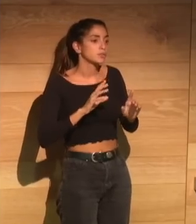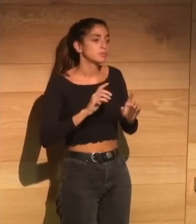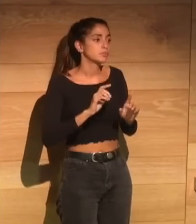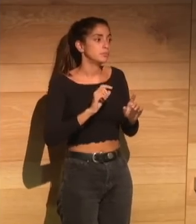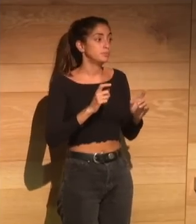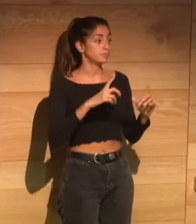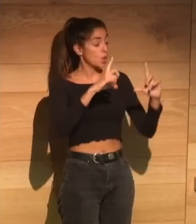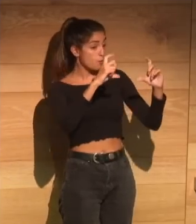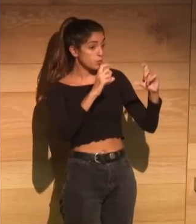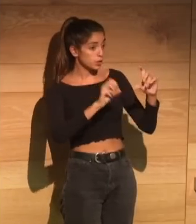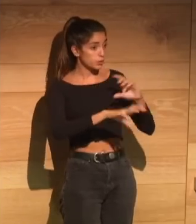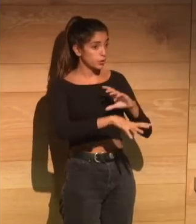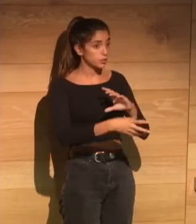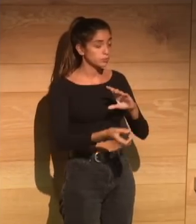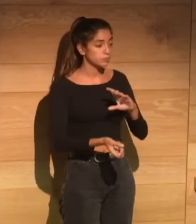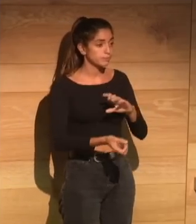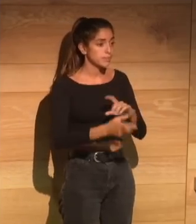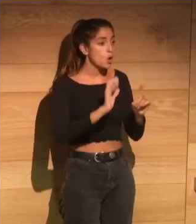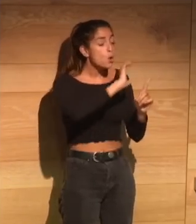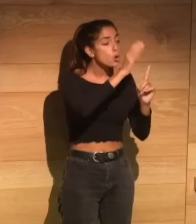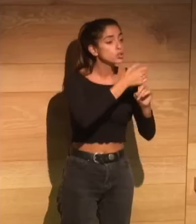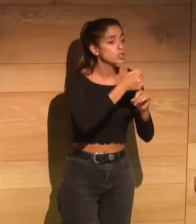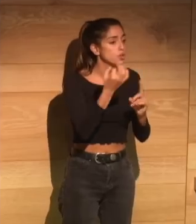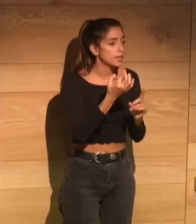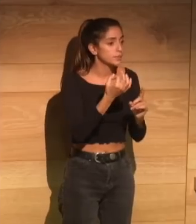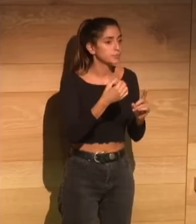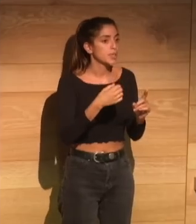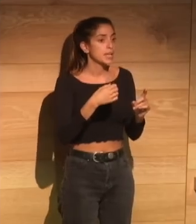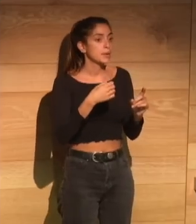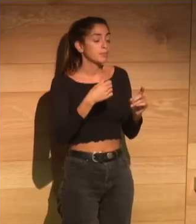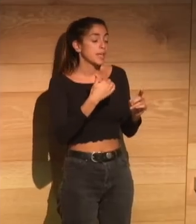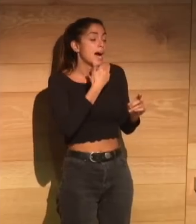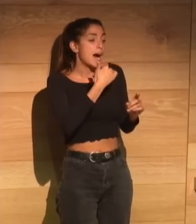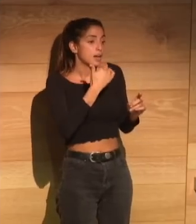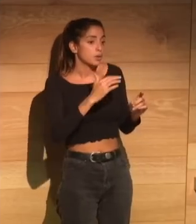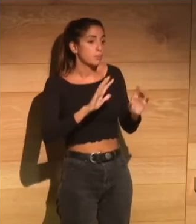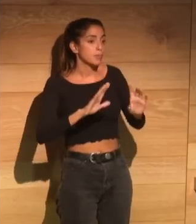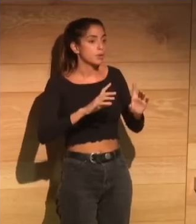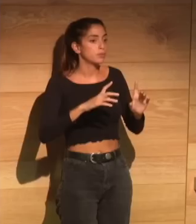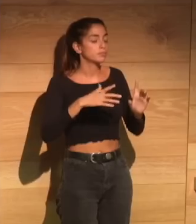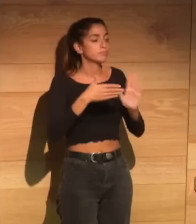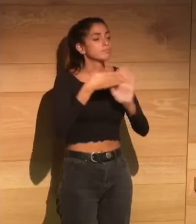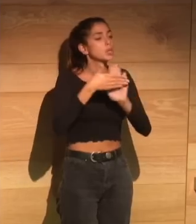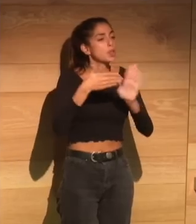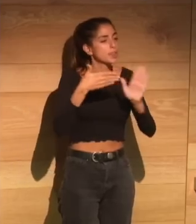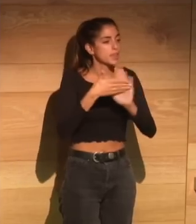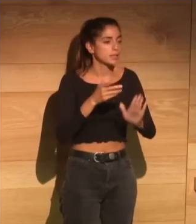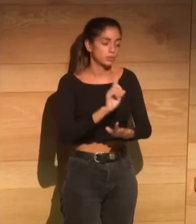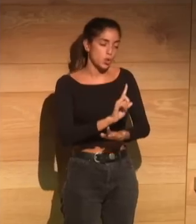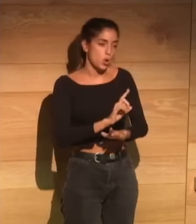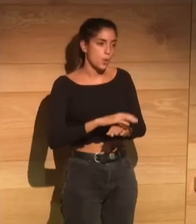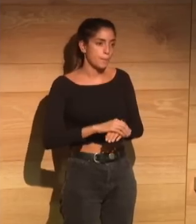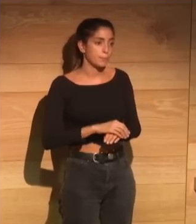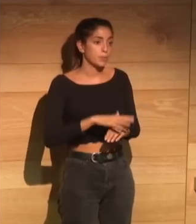claro, lo que no podías reproducirlo y tampoco podía ser a una velocidad enorme. Pero sí, conseguía fotografiar, por ejemplo,